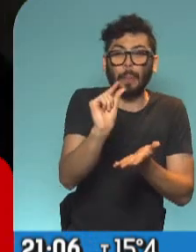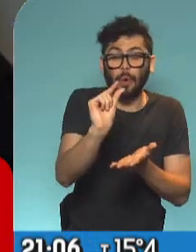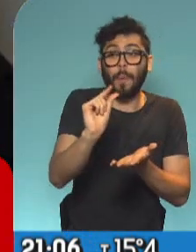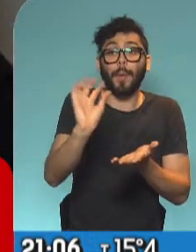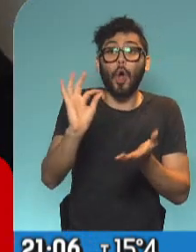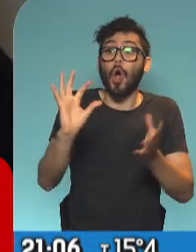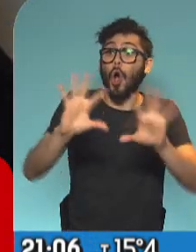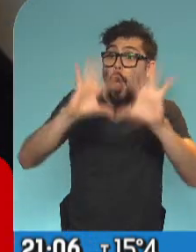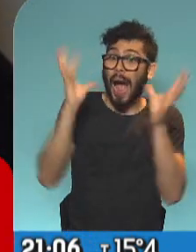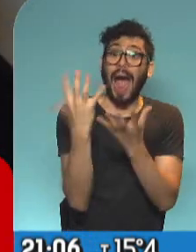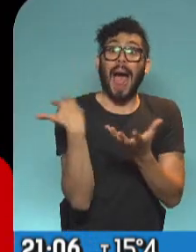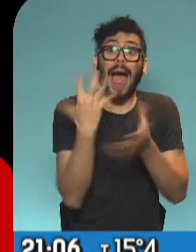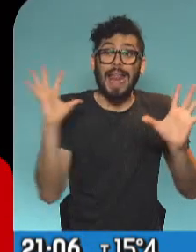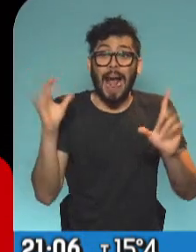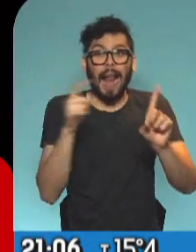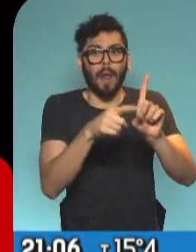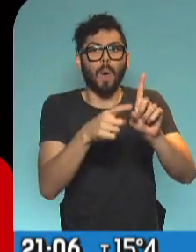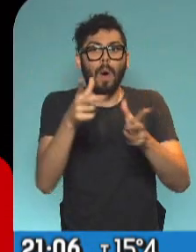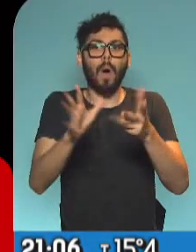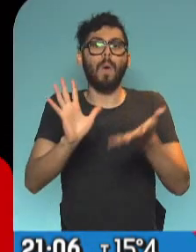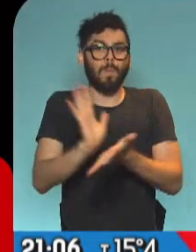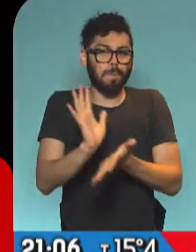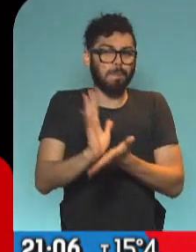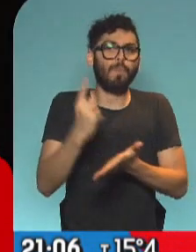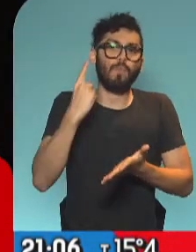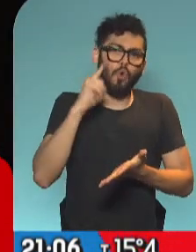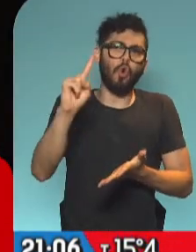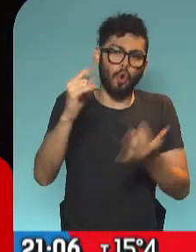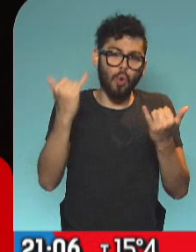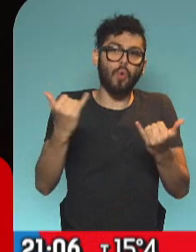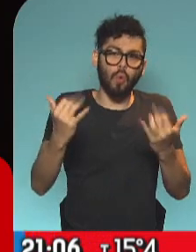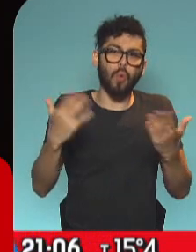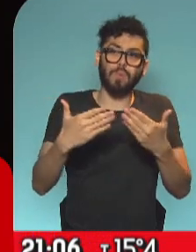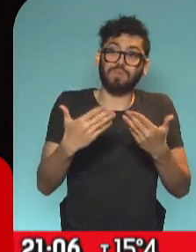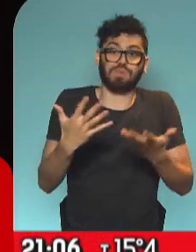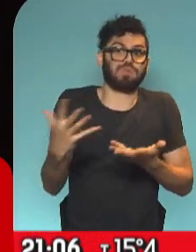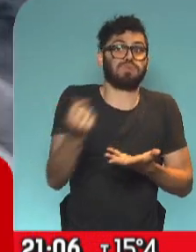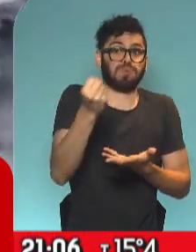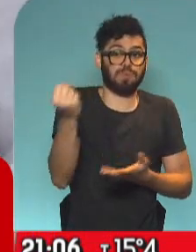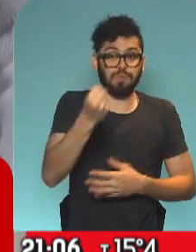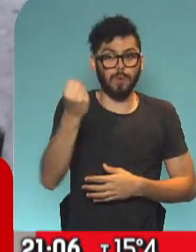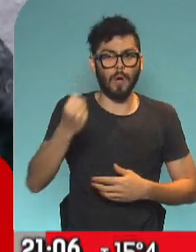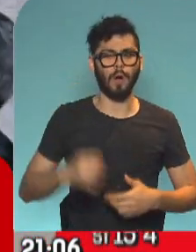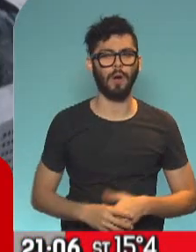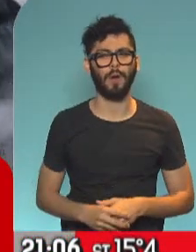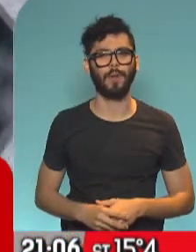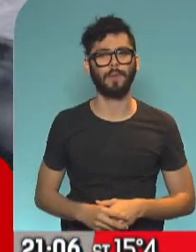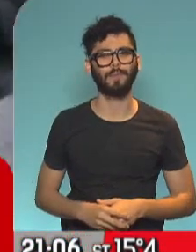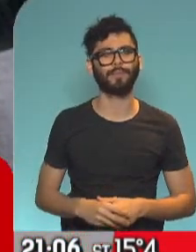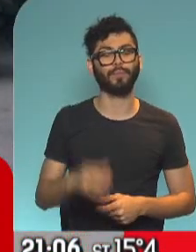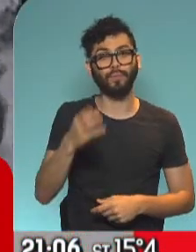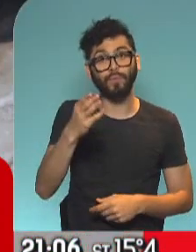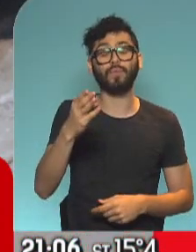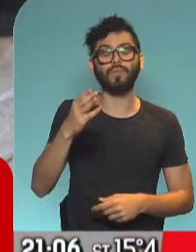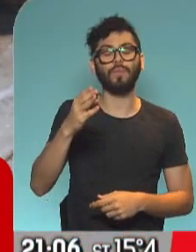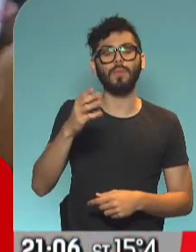un gran logro, una gran conquista, digamos. Justamente, Marcelo, me parece que ponerlo en el